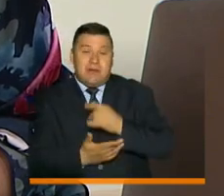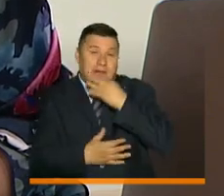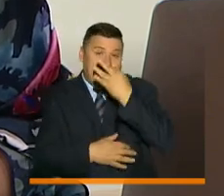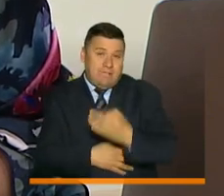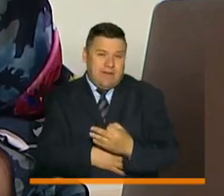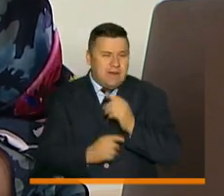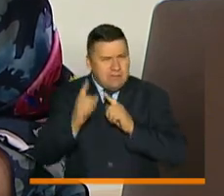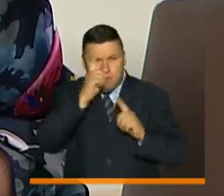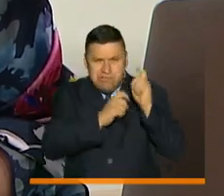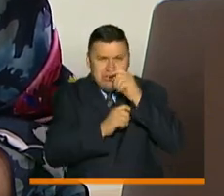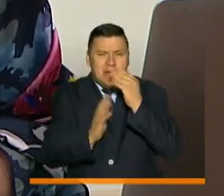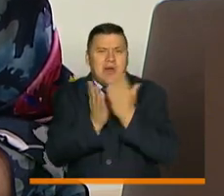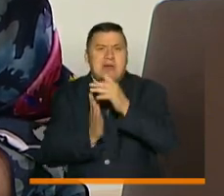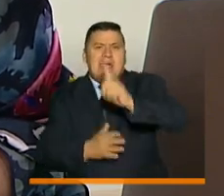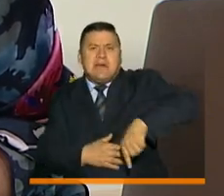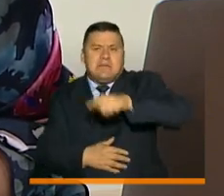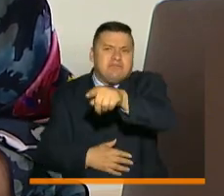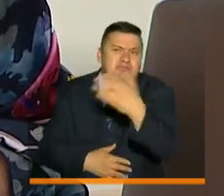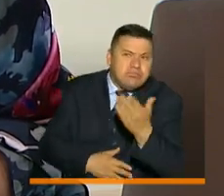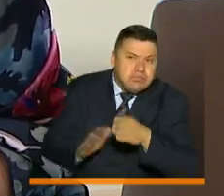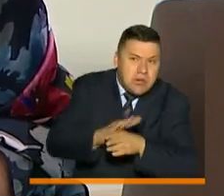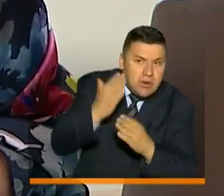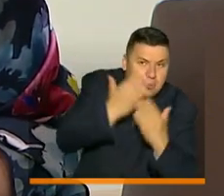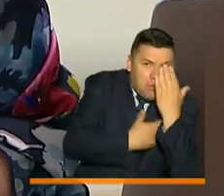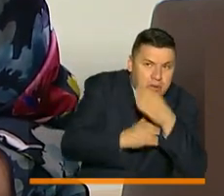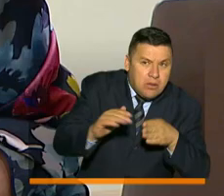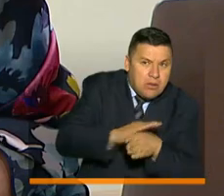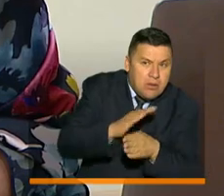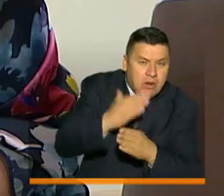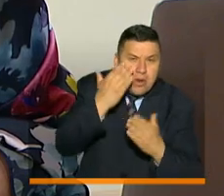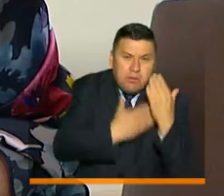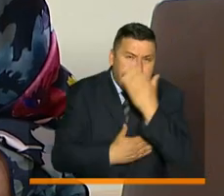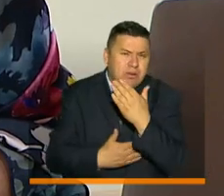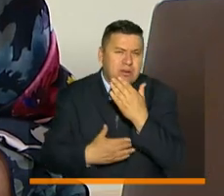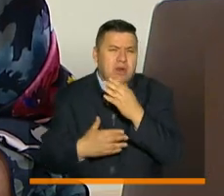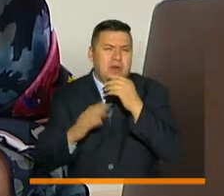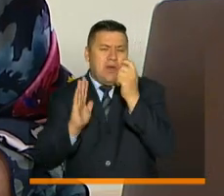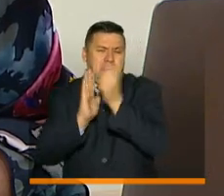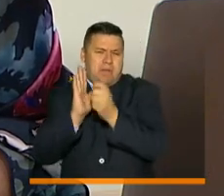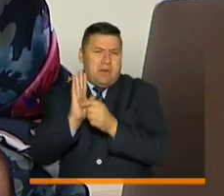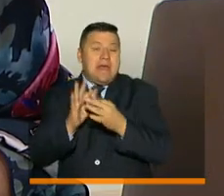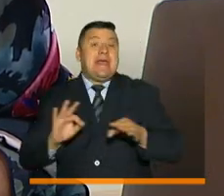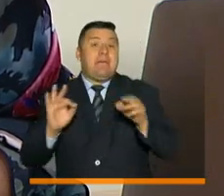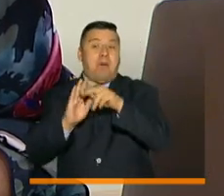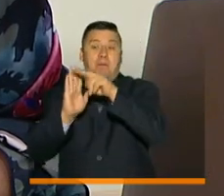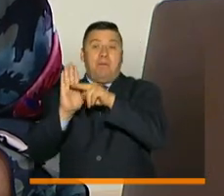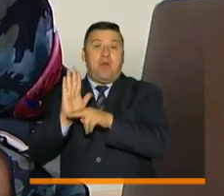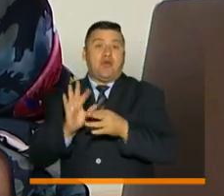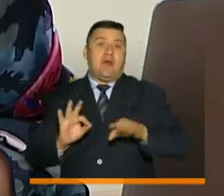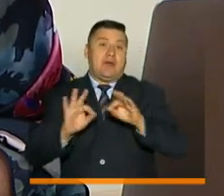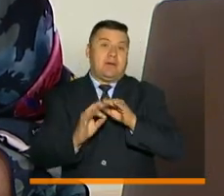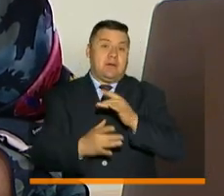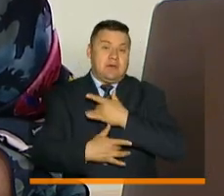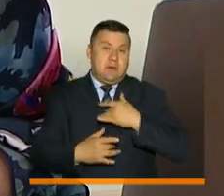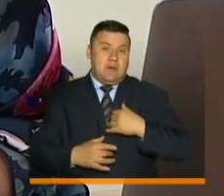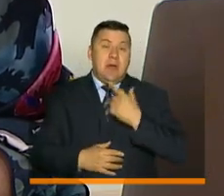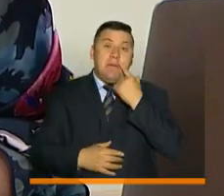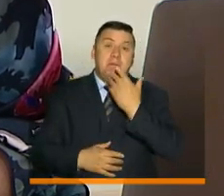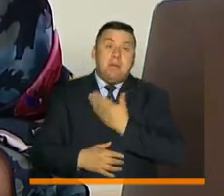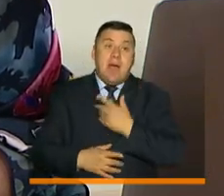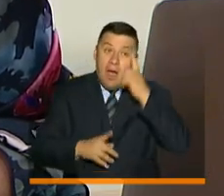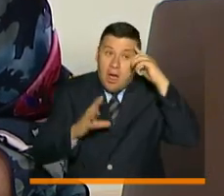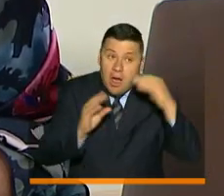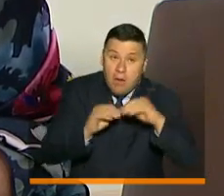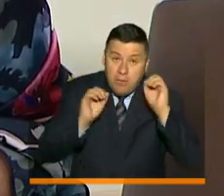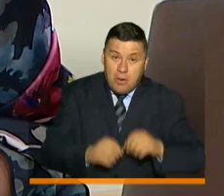realidad y el diagnóstico de las escuelas para definir pilotos en el momento indicado, todos los protocolos y obviamente el consentimiento de los padres. Este es un